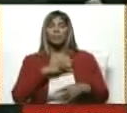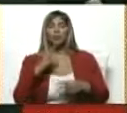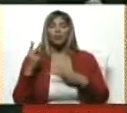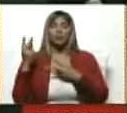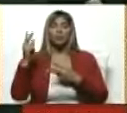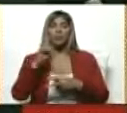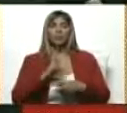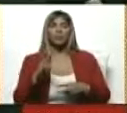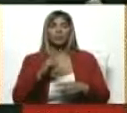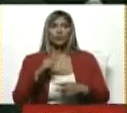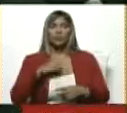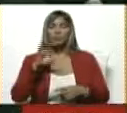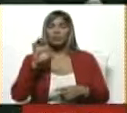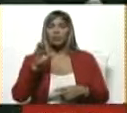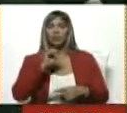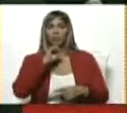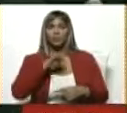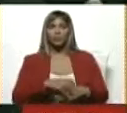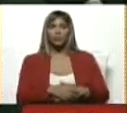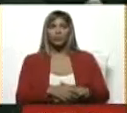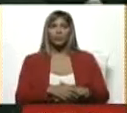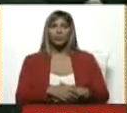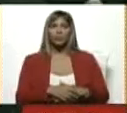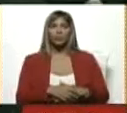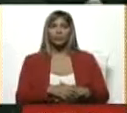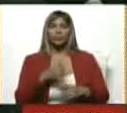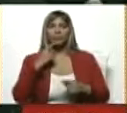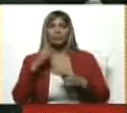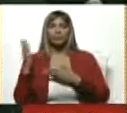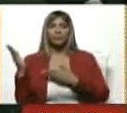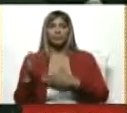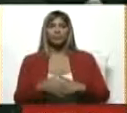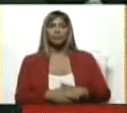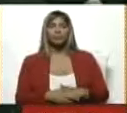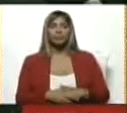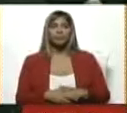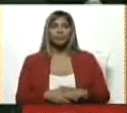Viva Venezuela, mi patria querida. Tiene la palabra Juan Carlos Pérez.